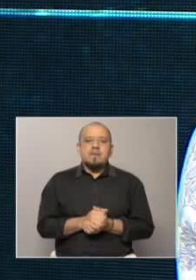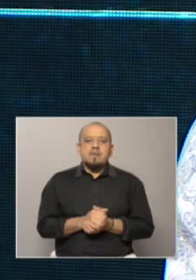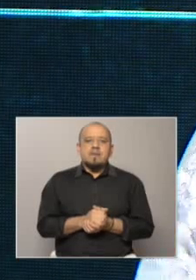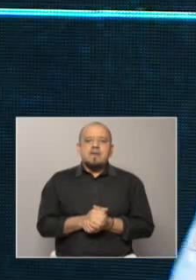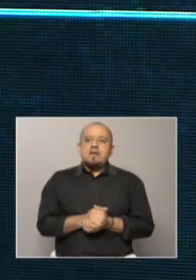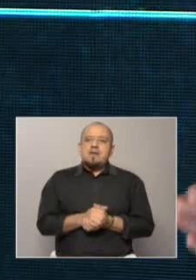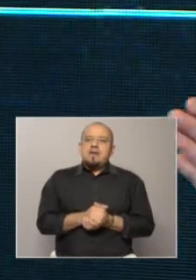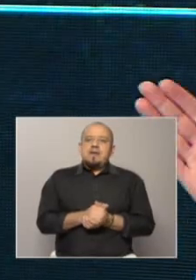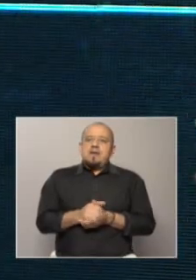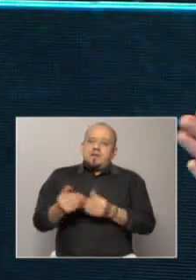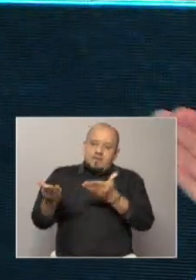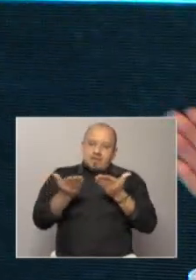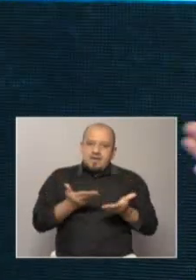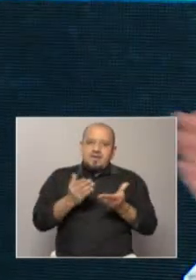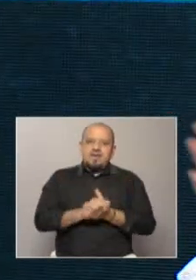¡Bienvenido, Carlito!